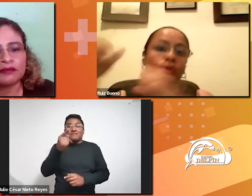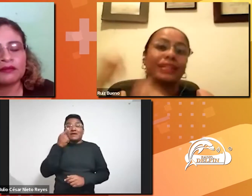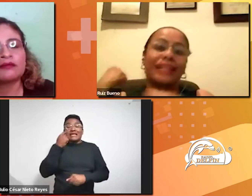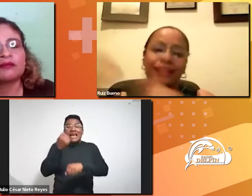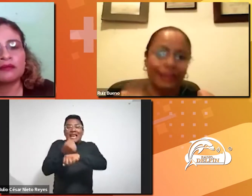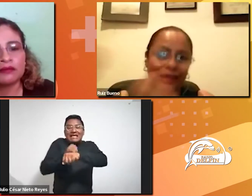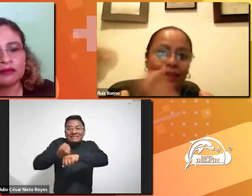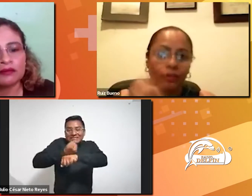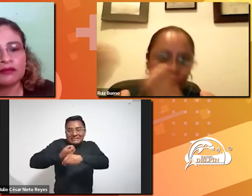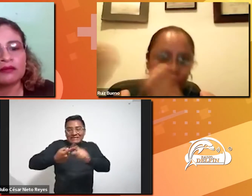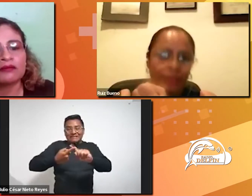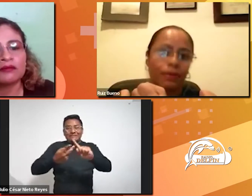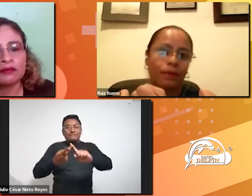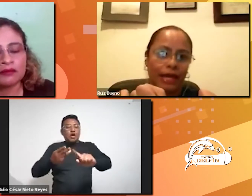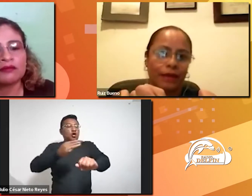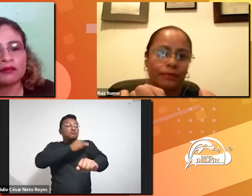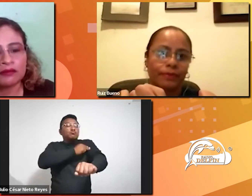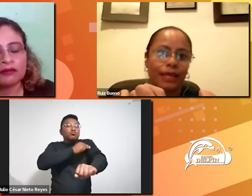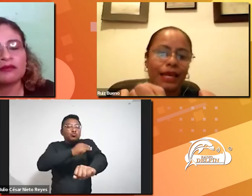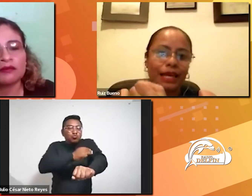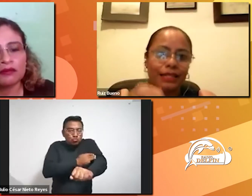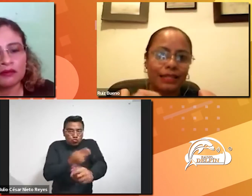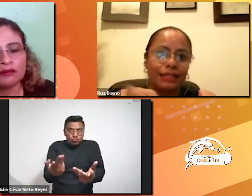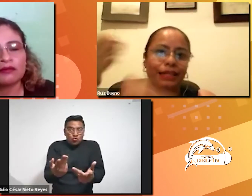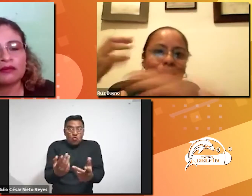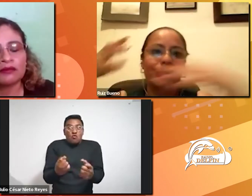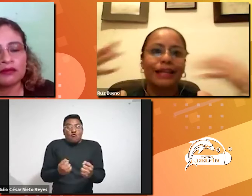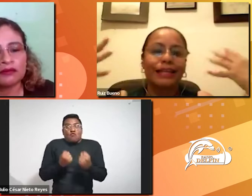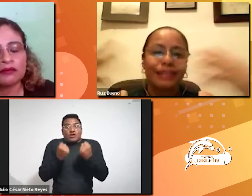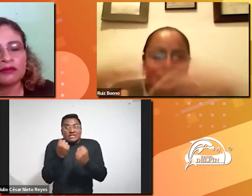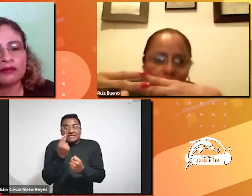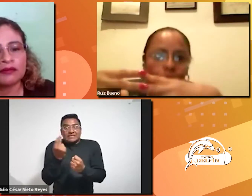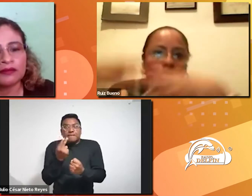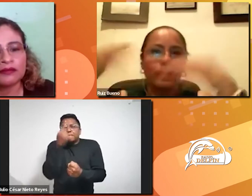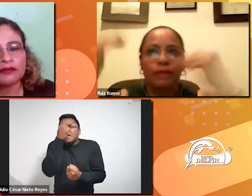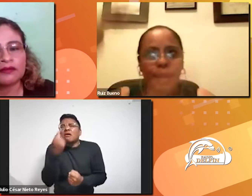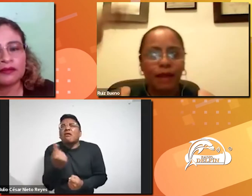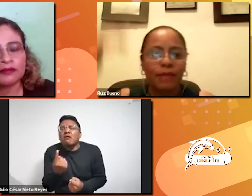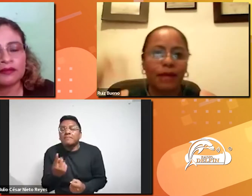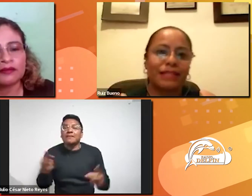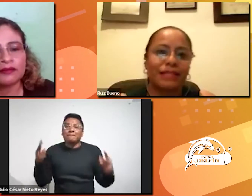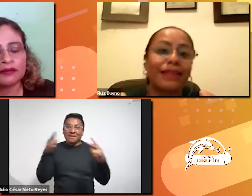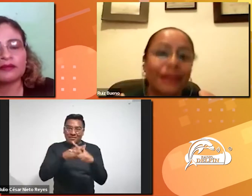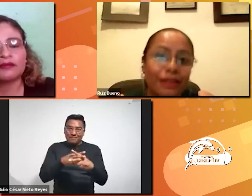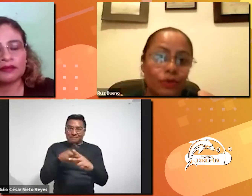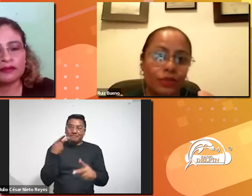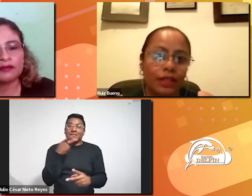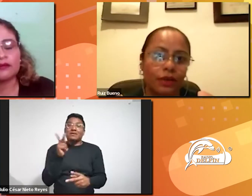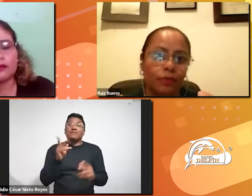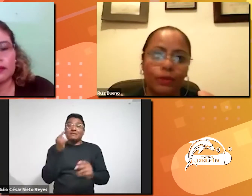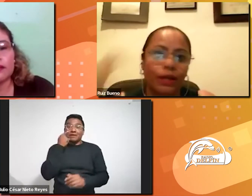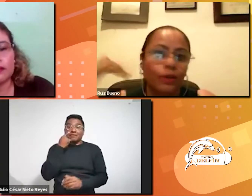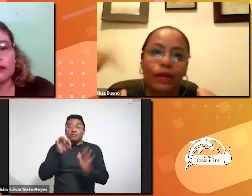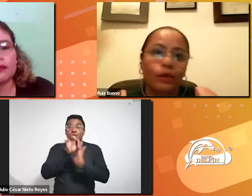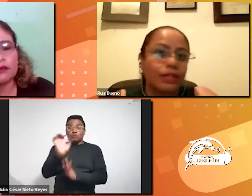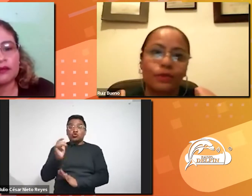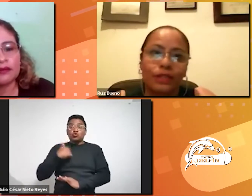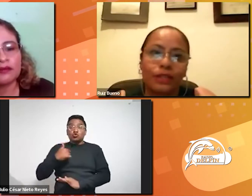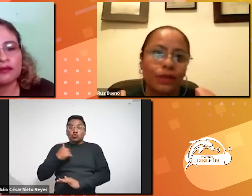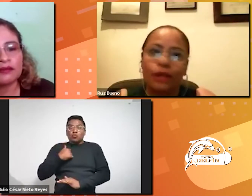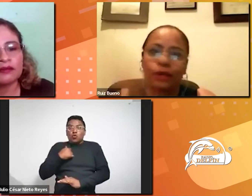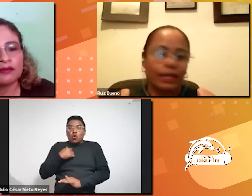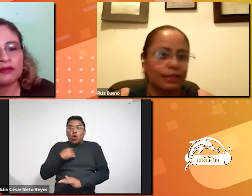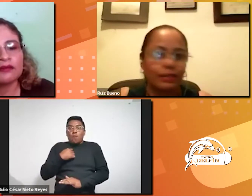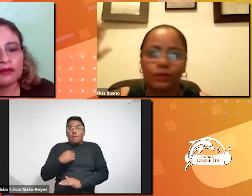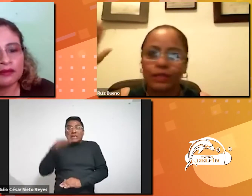músculos por si requiero fuerza para pelear. Es decir, necesito, baja mi capacidad de raciocinio, porque lo que no necesito